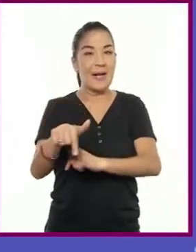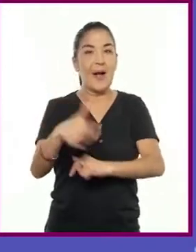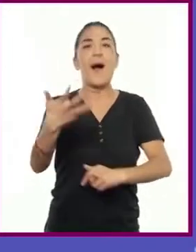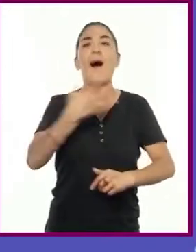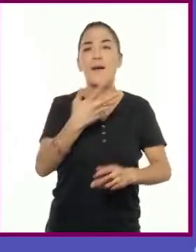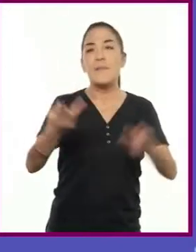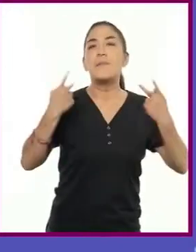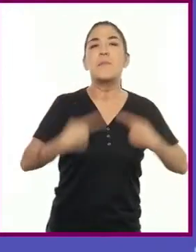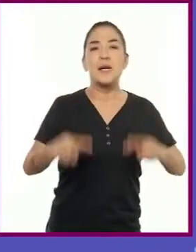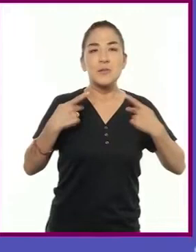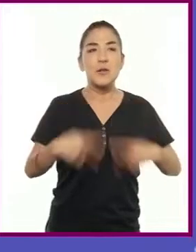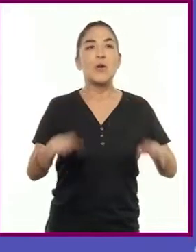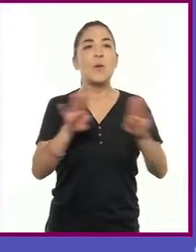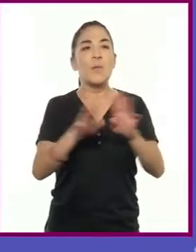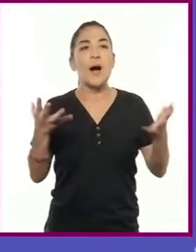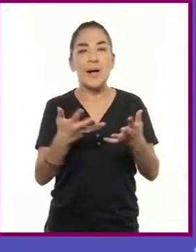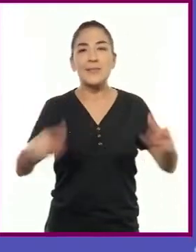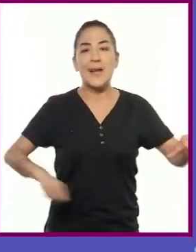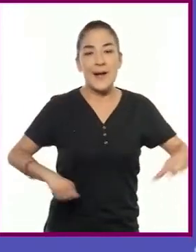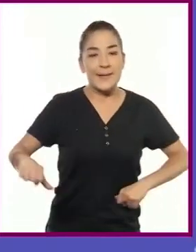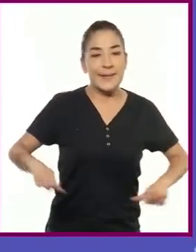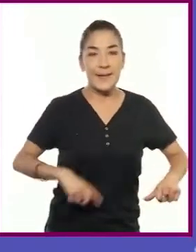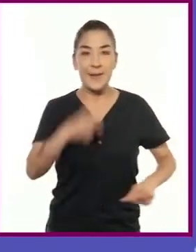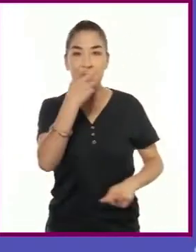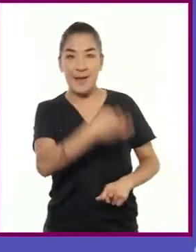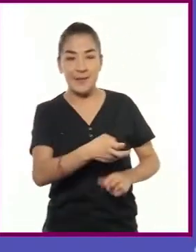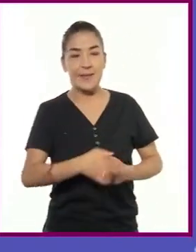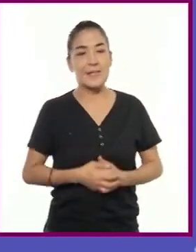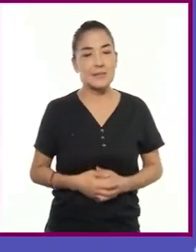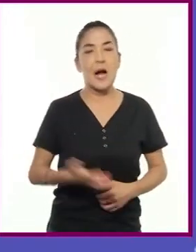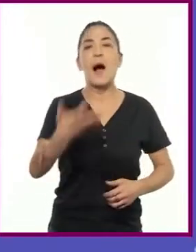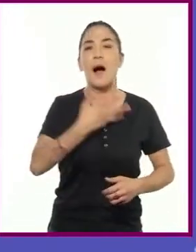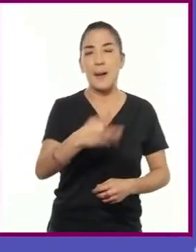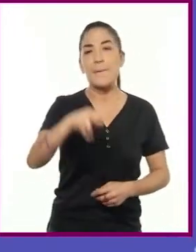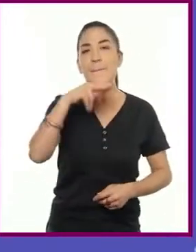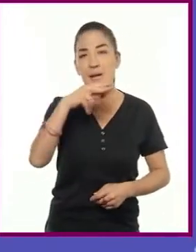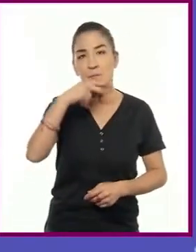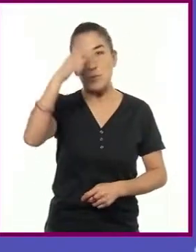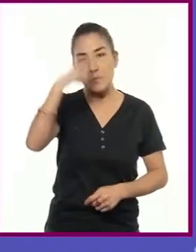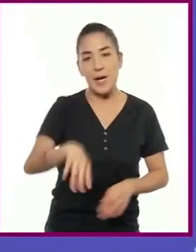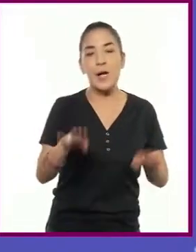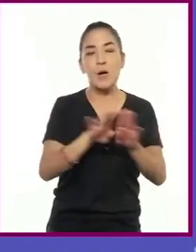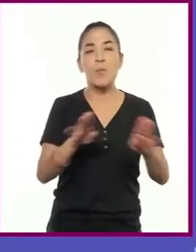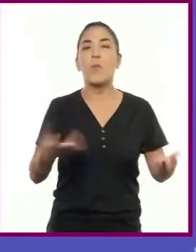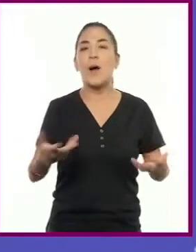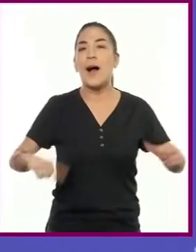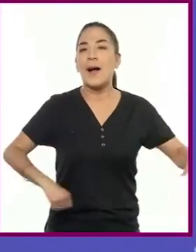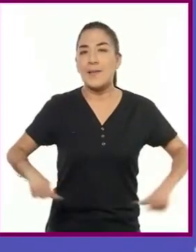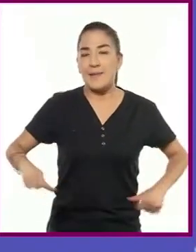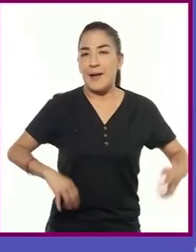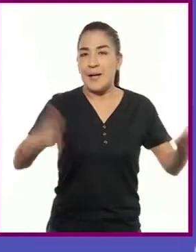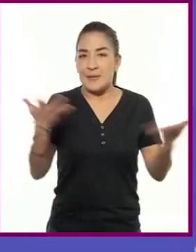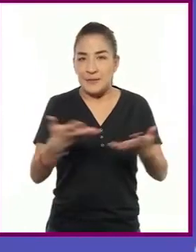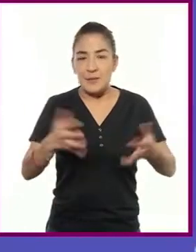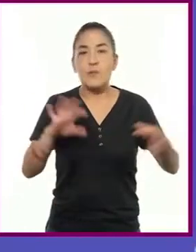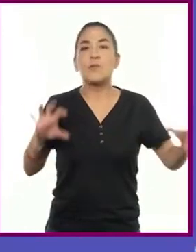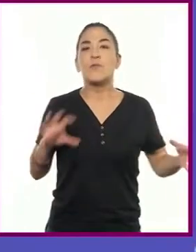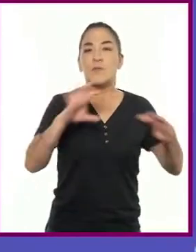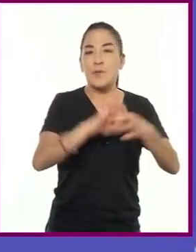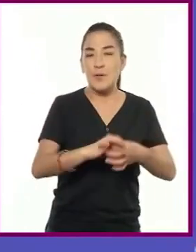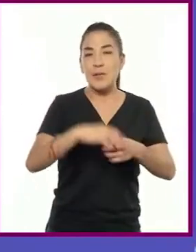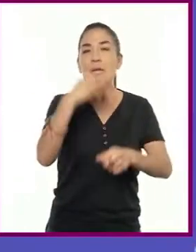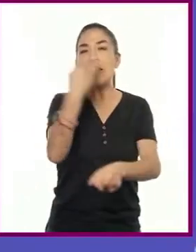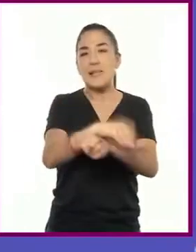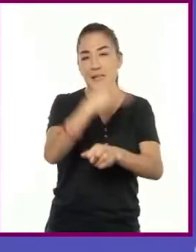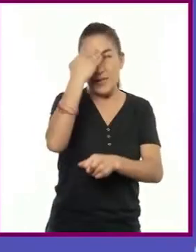hay personajes que realizan esos hechos, si hay verbos para indicar las acciones, si hay conectores temporales